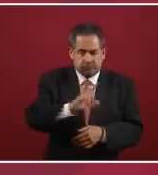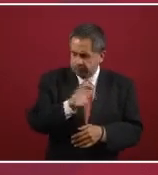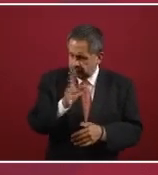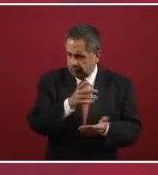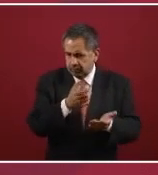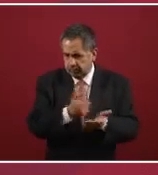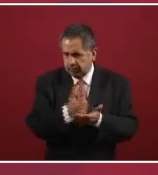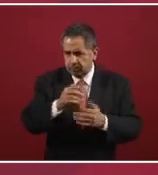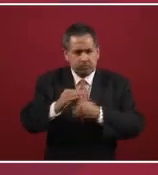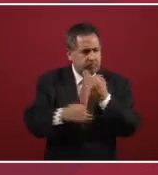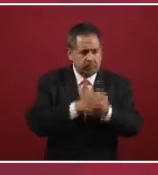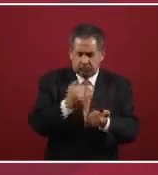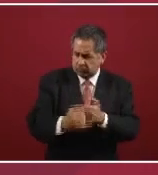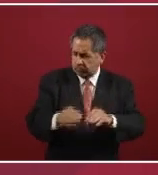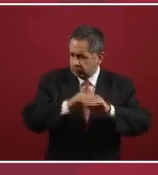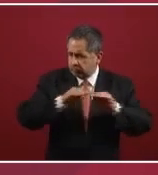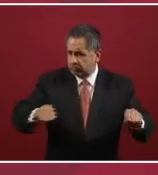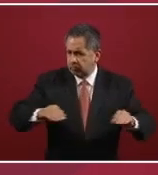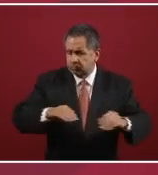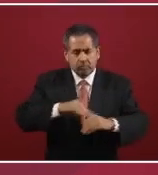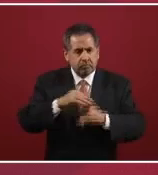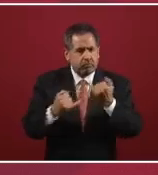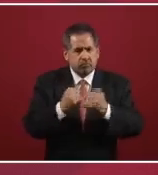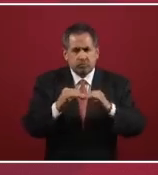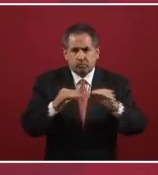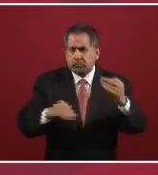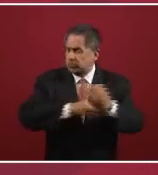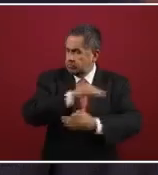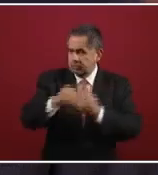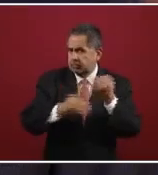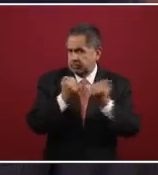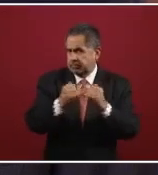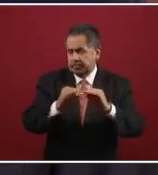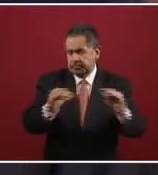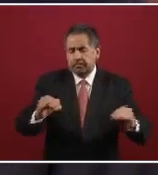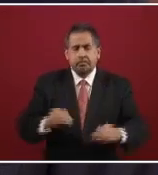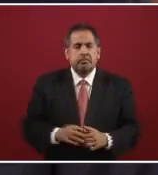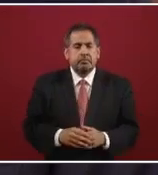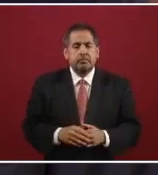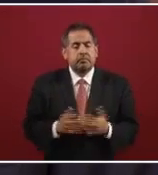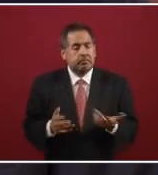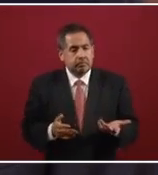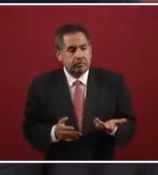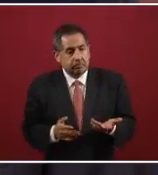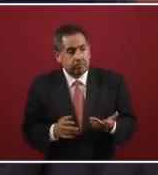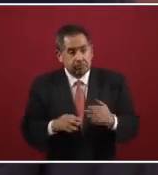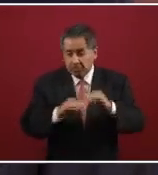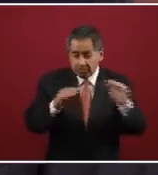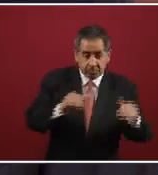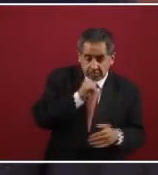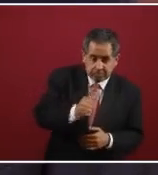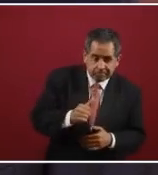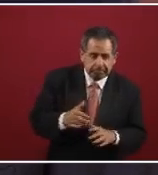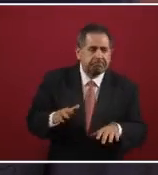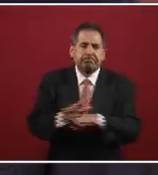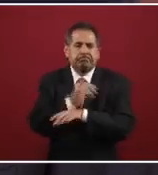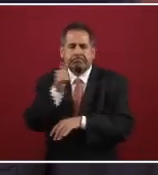es parejo es a todos si no esto no cambia